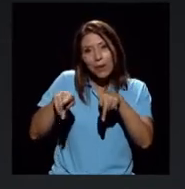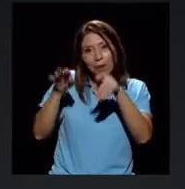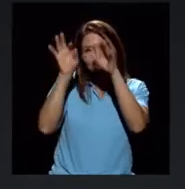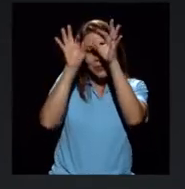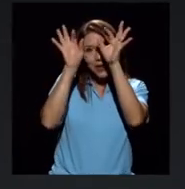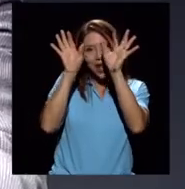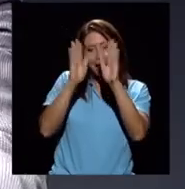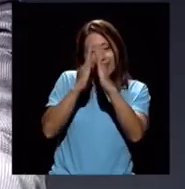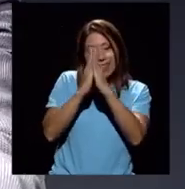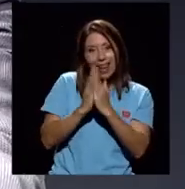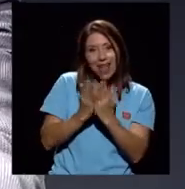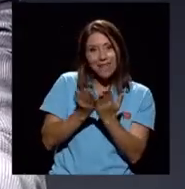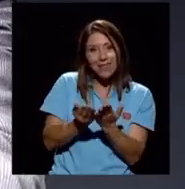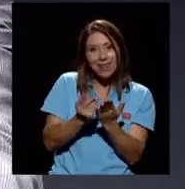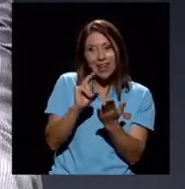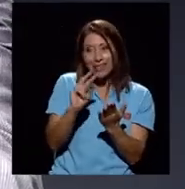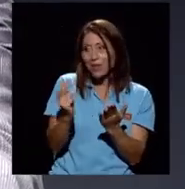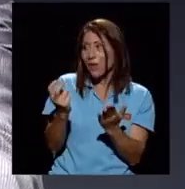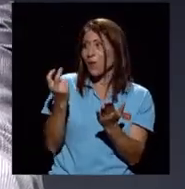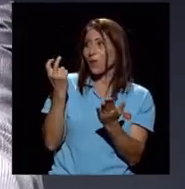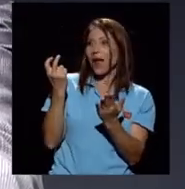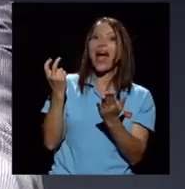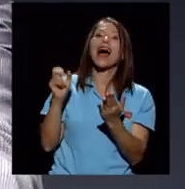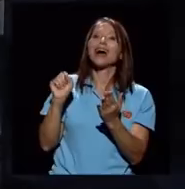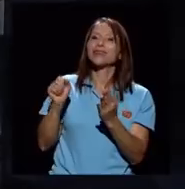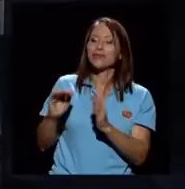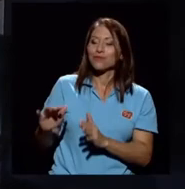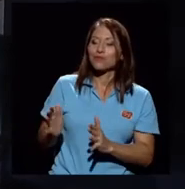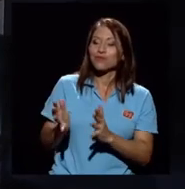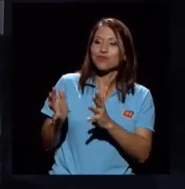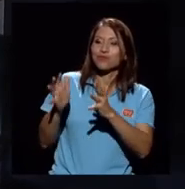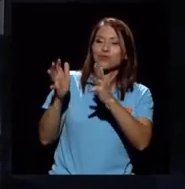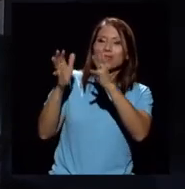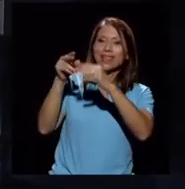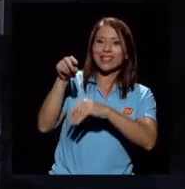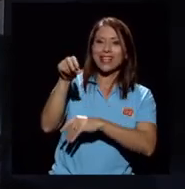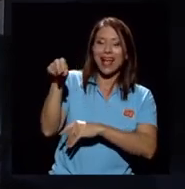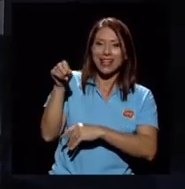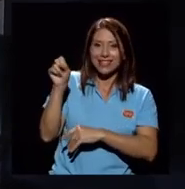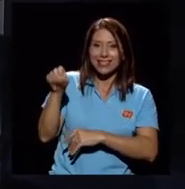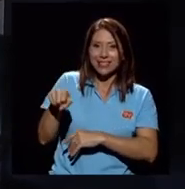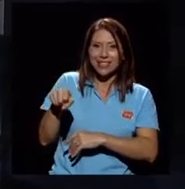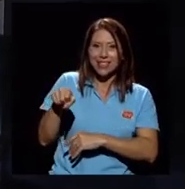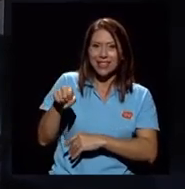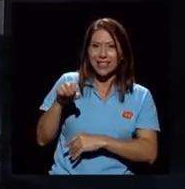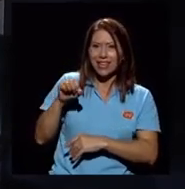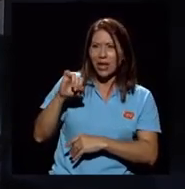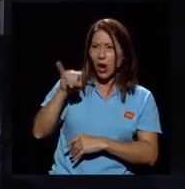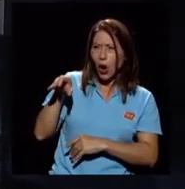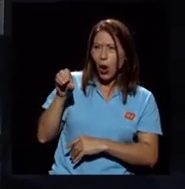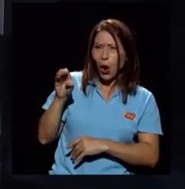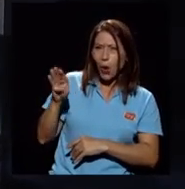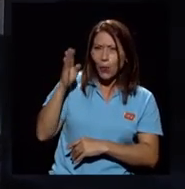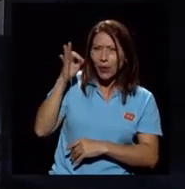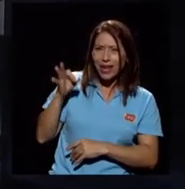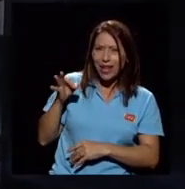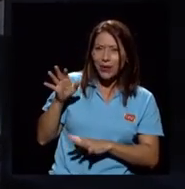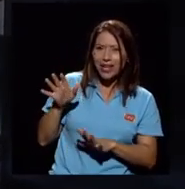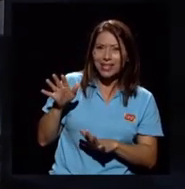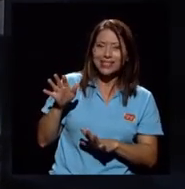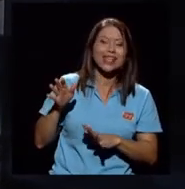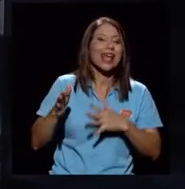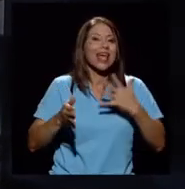que si no fue si yo creo que eso no